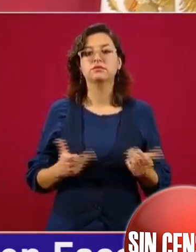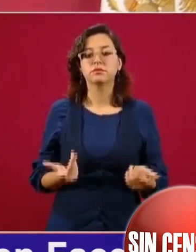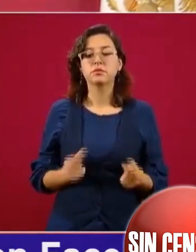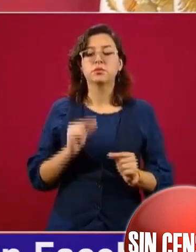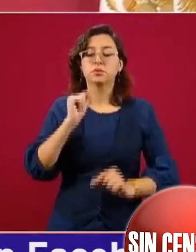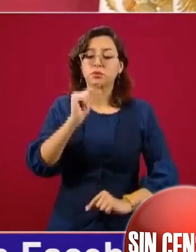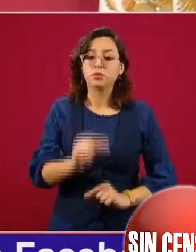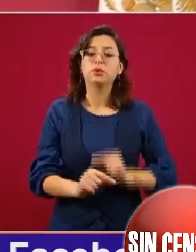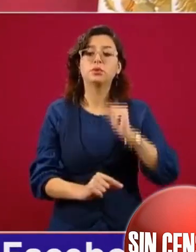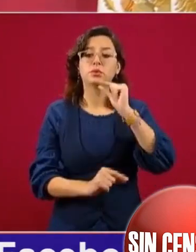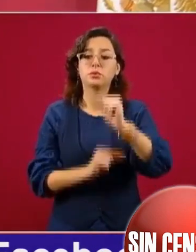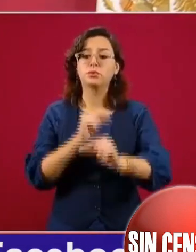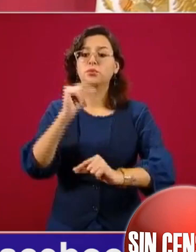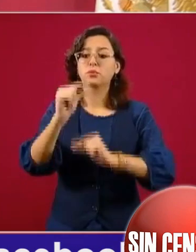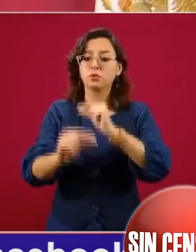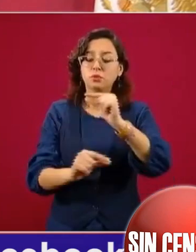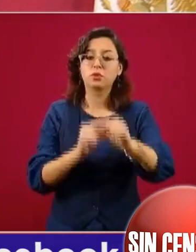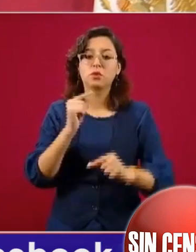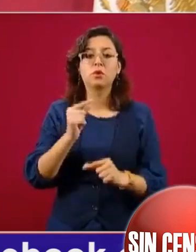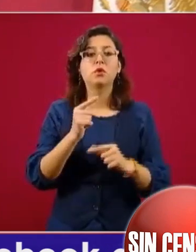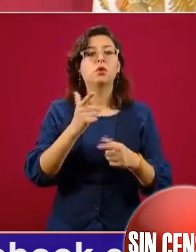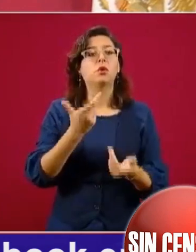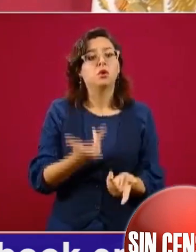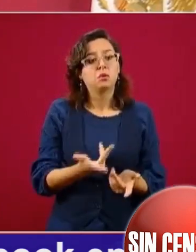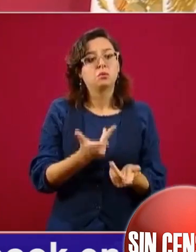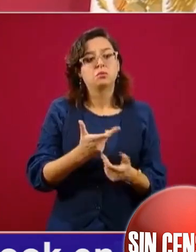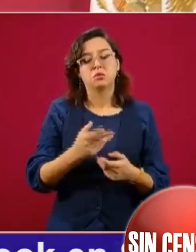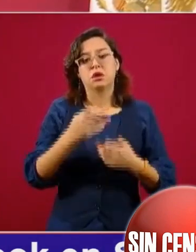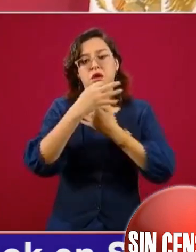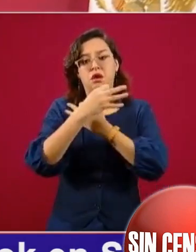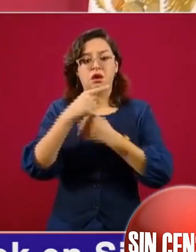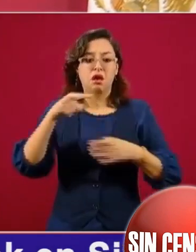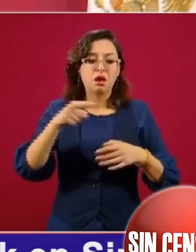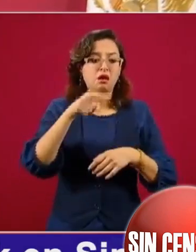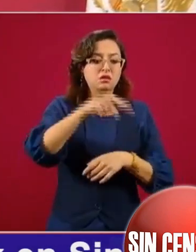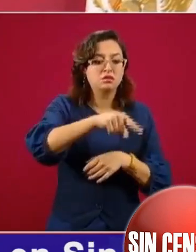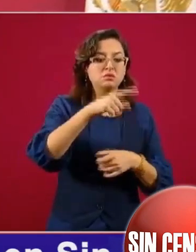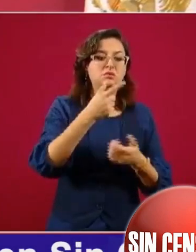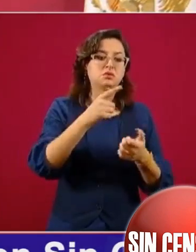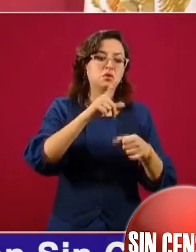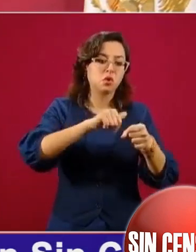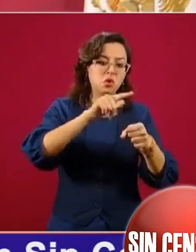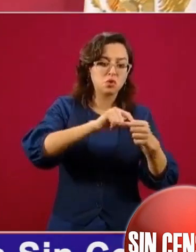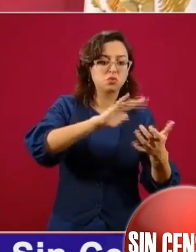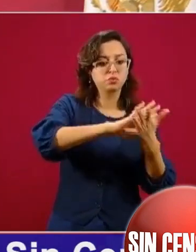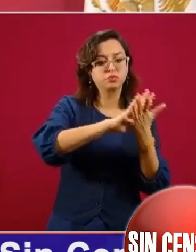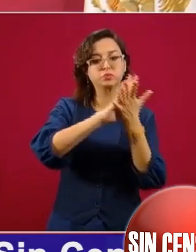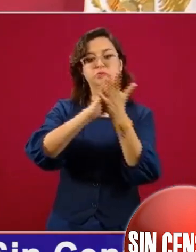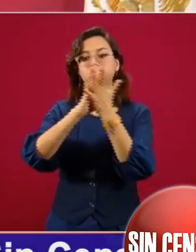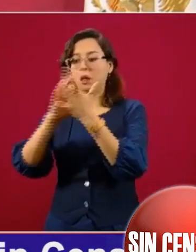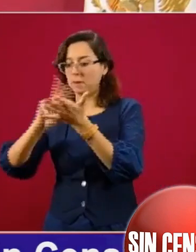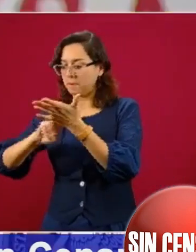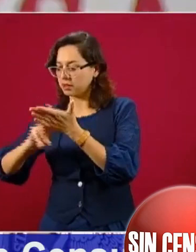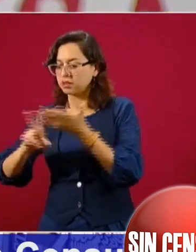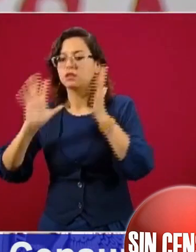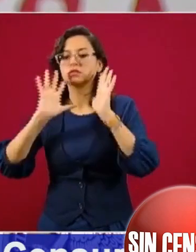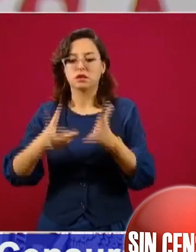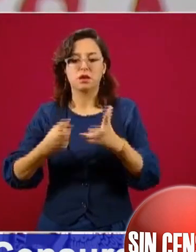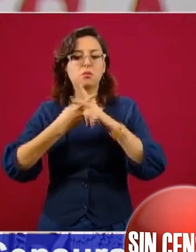declarando zonas verdes en donde se pueda reiniciar las clases.